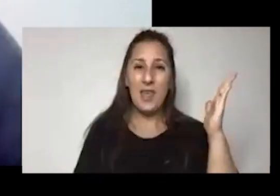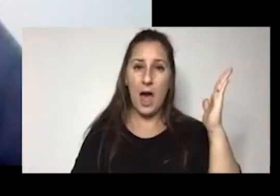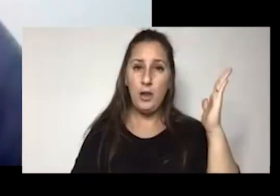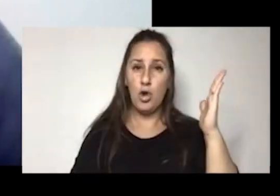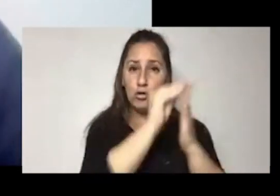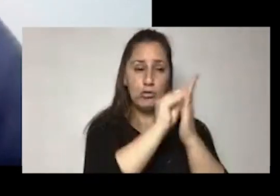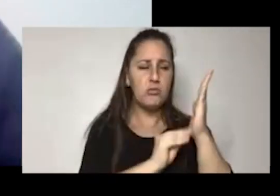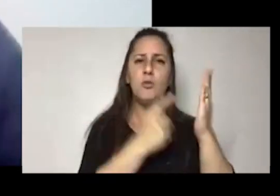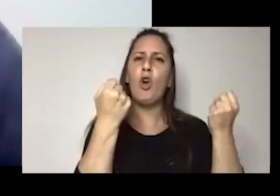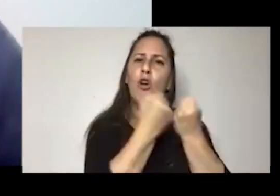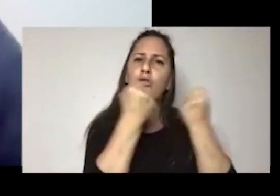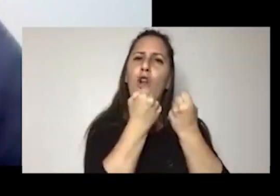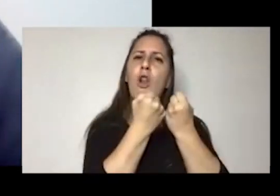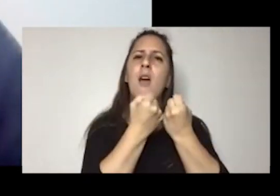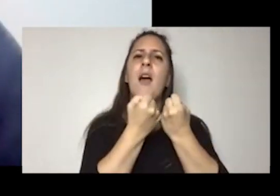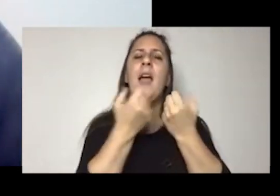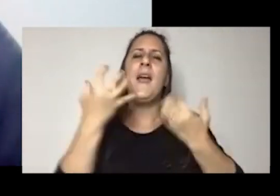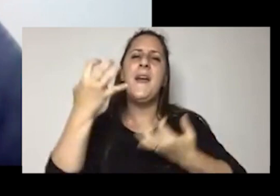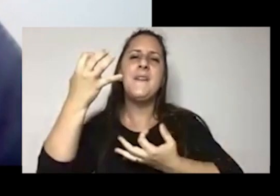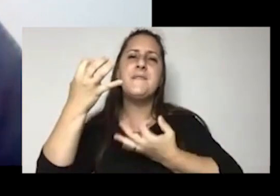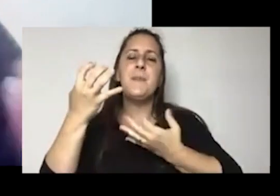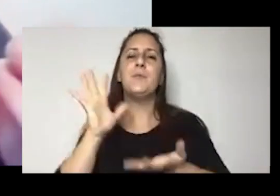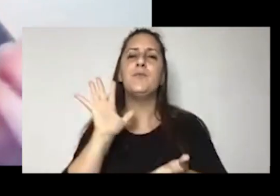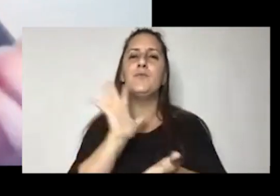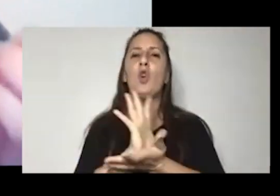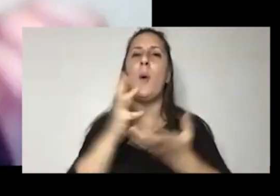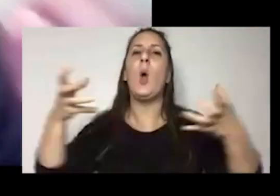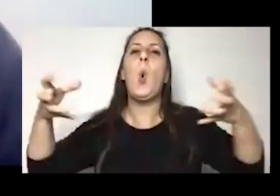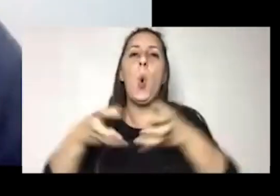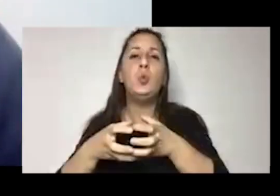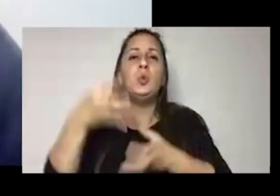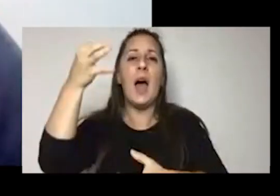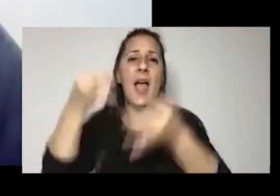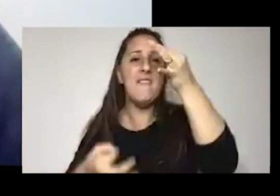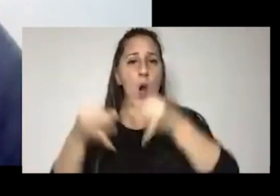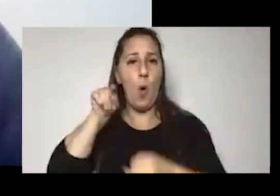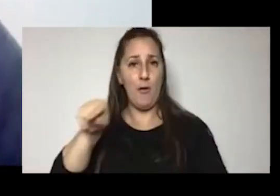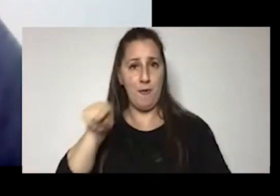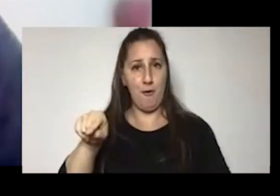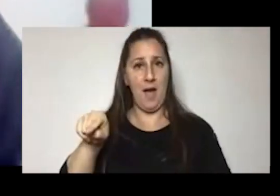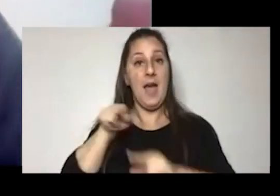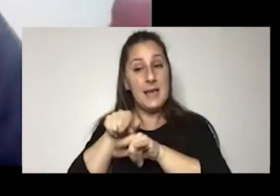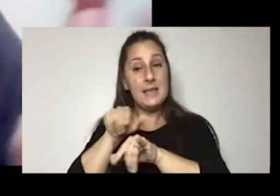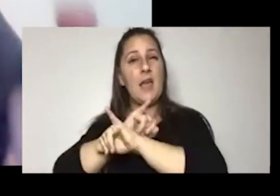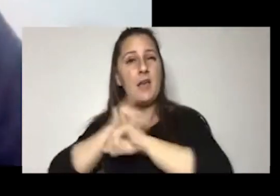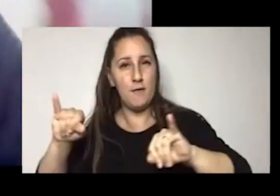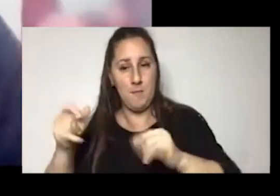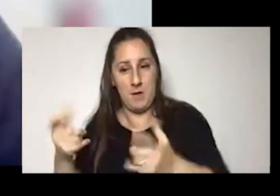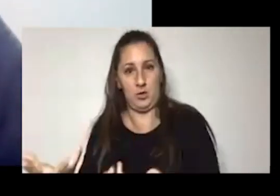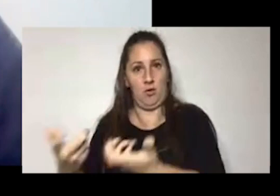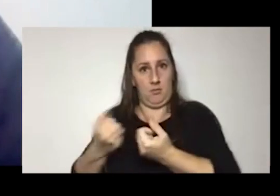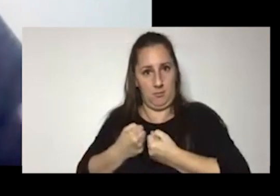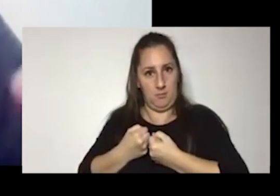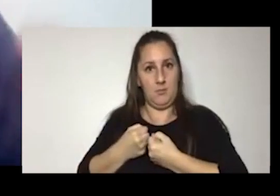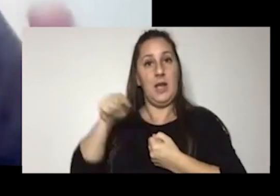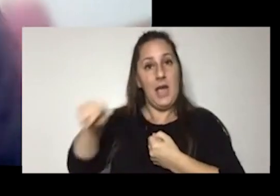la evaluación, en cuanto a la Junta Evaluadora, ¿sí? Los datos que nos permite esa evaluación. Y eso justamente va en un protocolo y un sistema